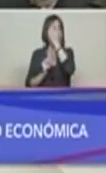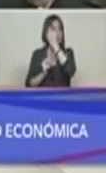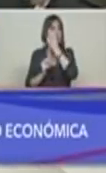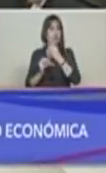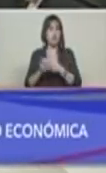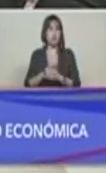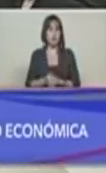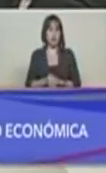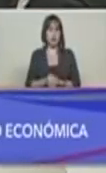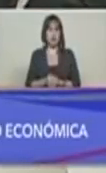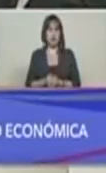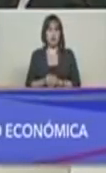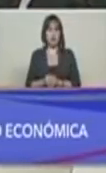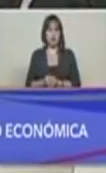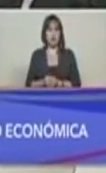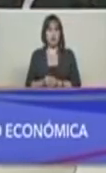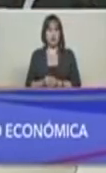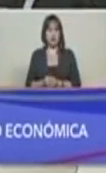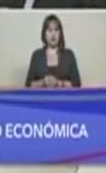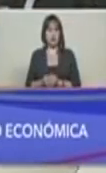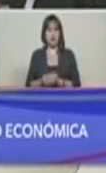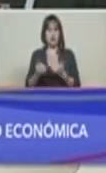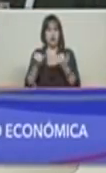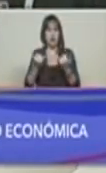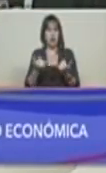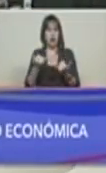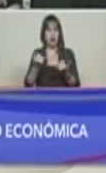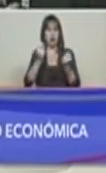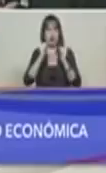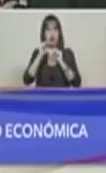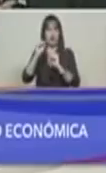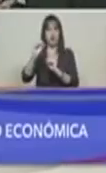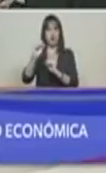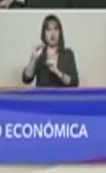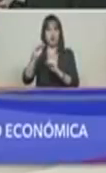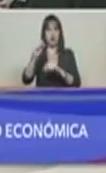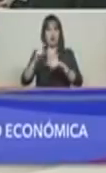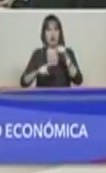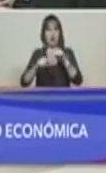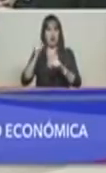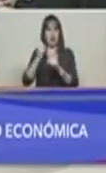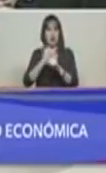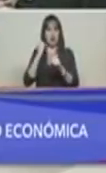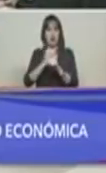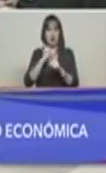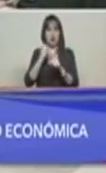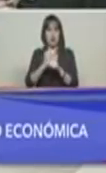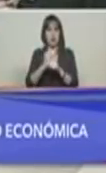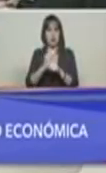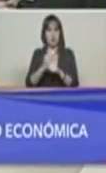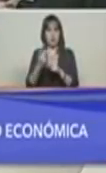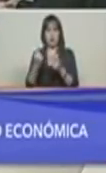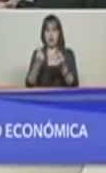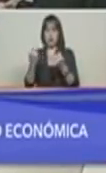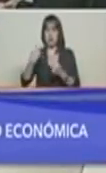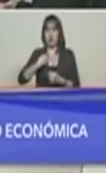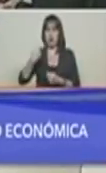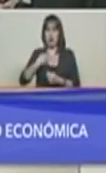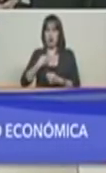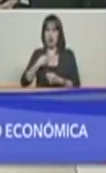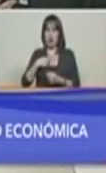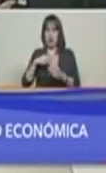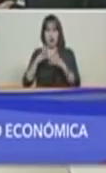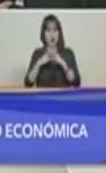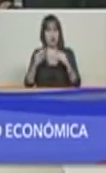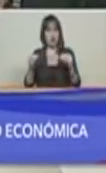tendrán factores de corrección para la defensa del trabajo, el salario y la capacidad de vida de